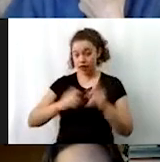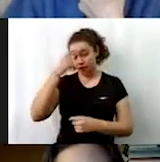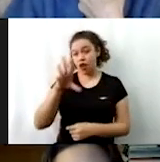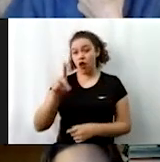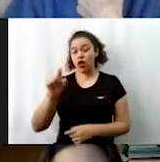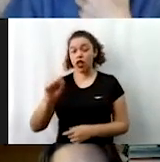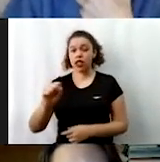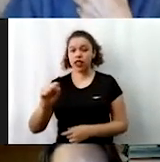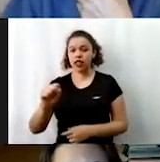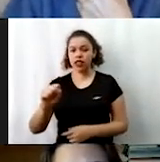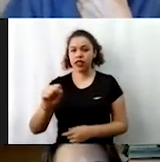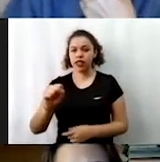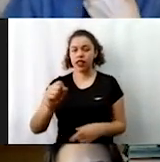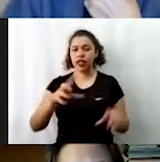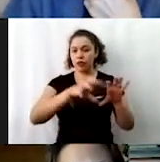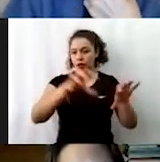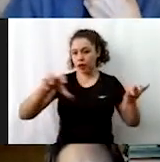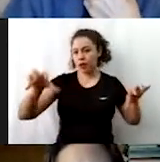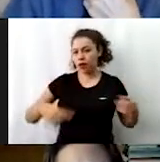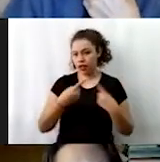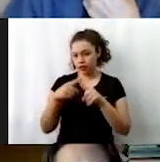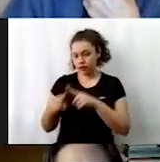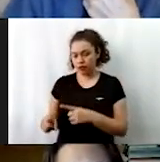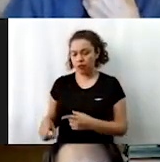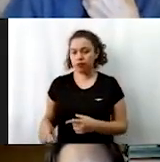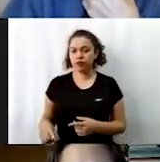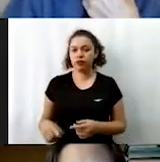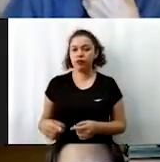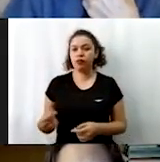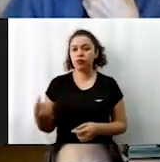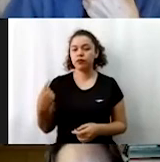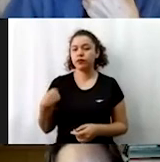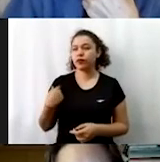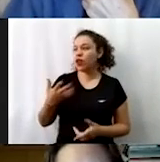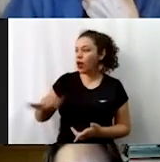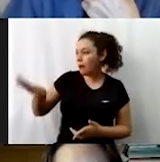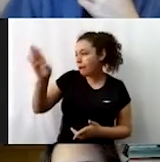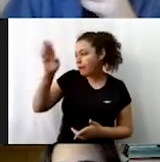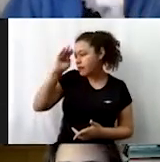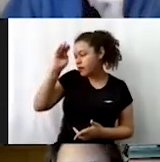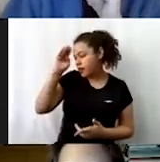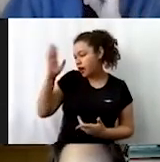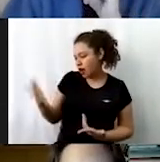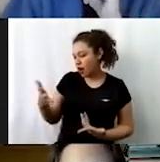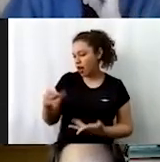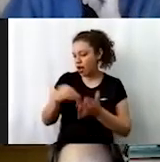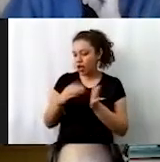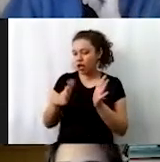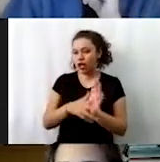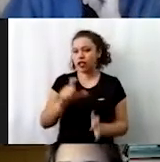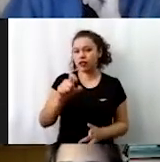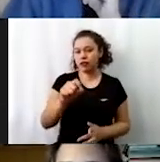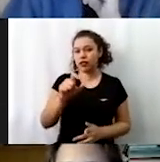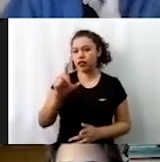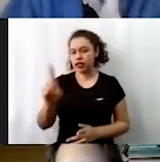distintas partes. Quiero que dejen de pensar como que la Agenda 2030 y los ODS nada más tienen una